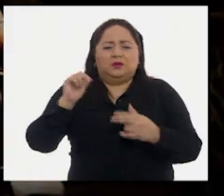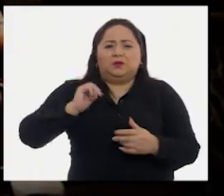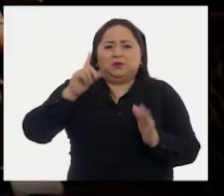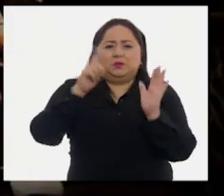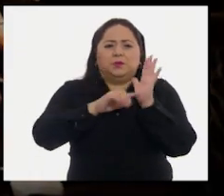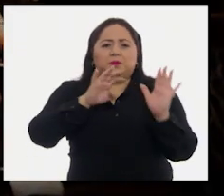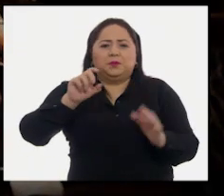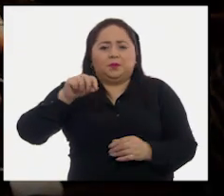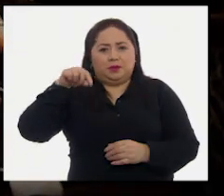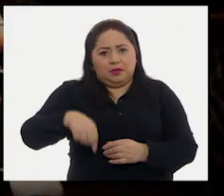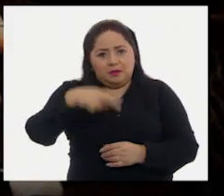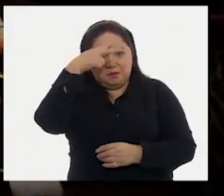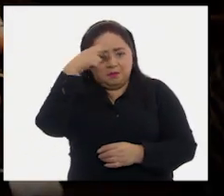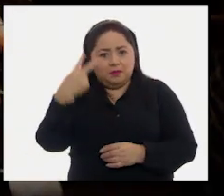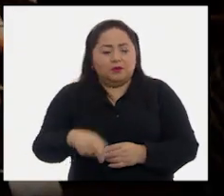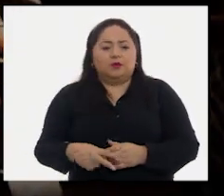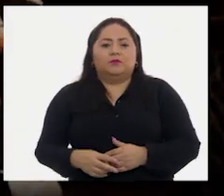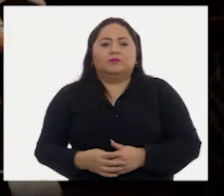en México.